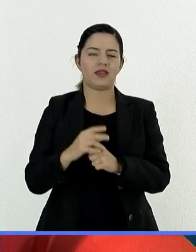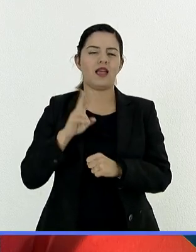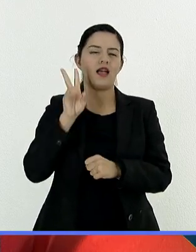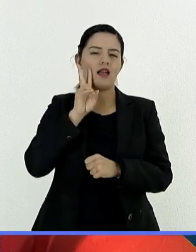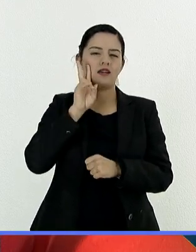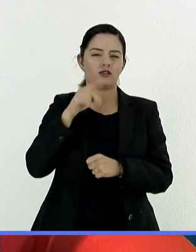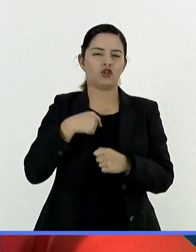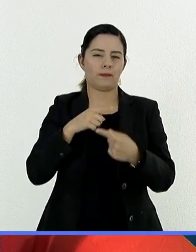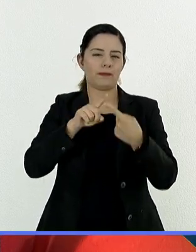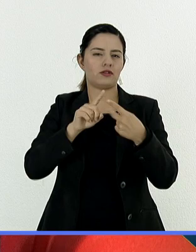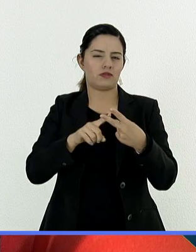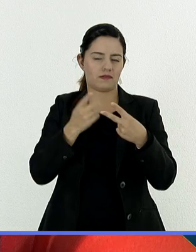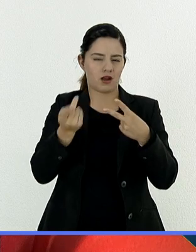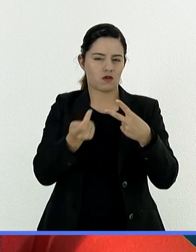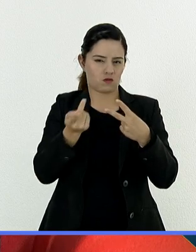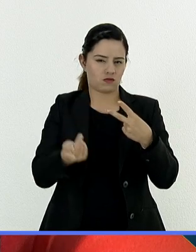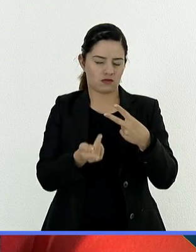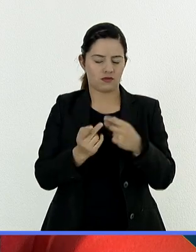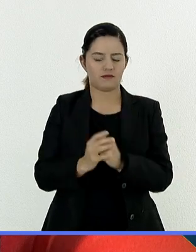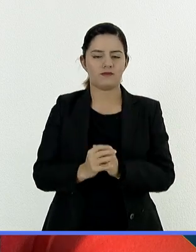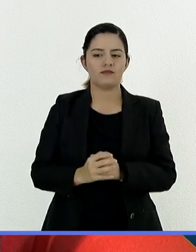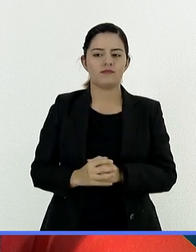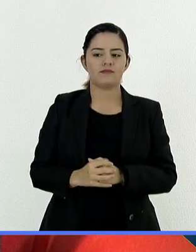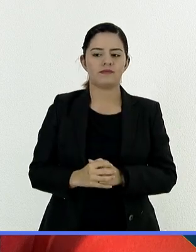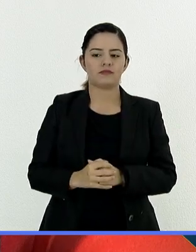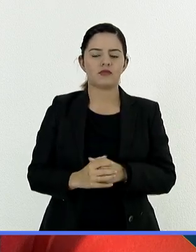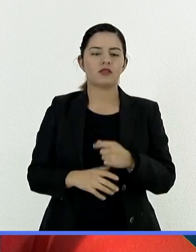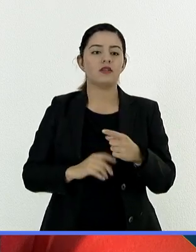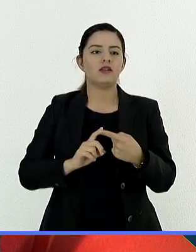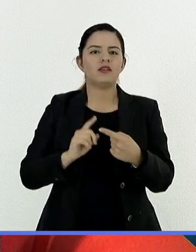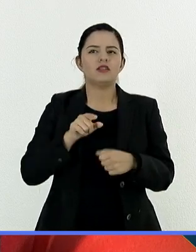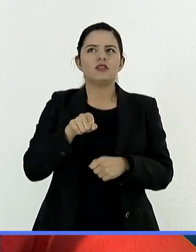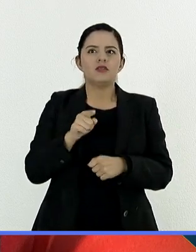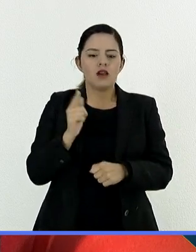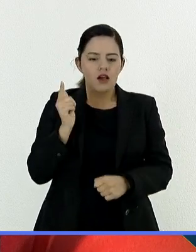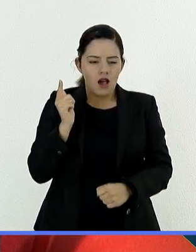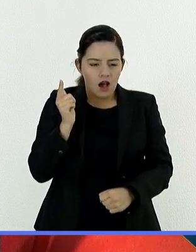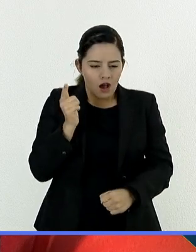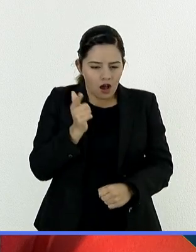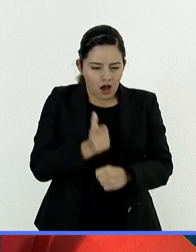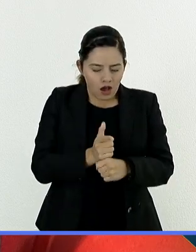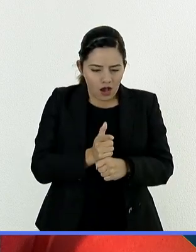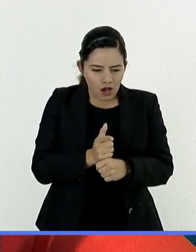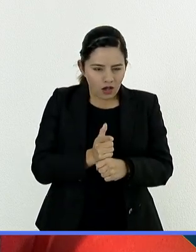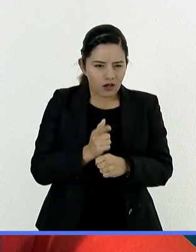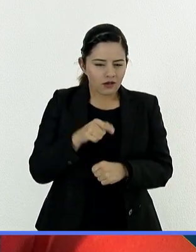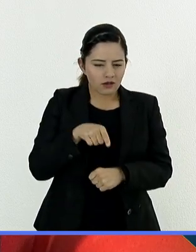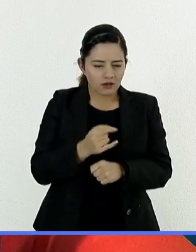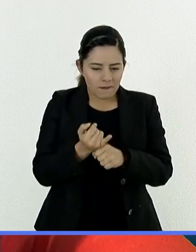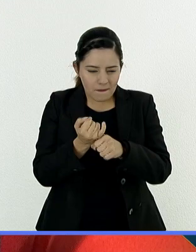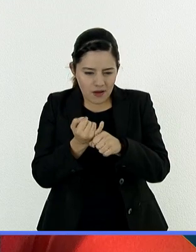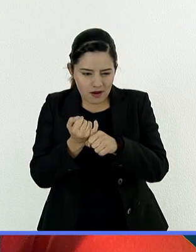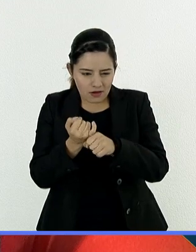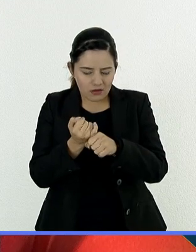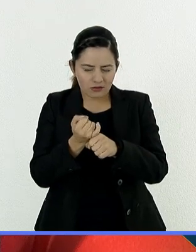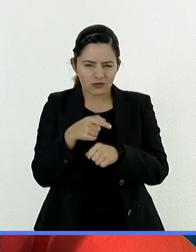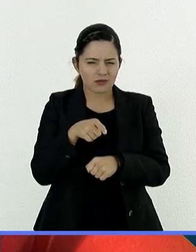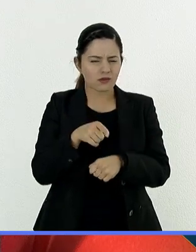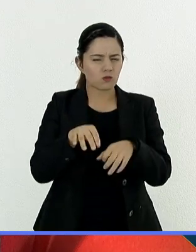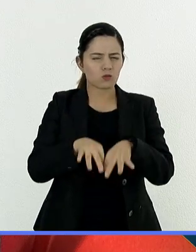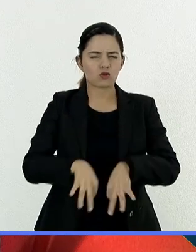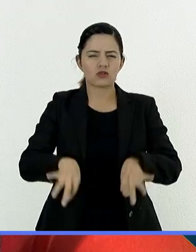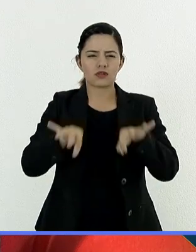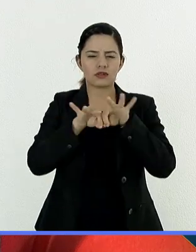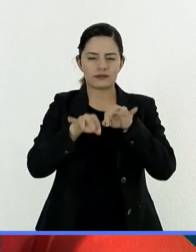Cuáles son esos grandes descubrimientos o los las grandes aportaciones a las que han llegado después de todo este trabajo primero